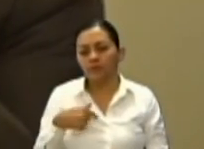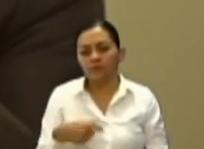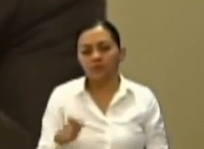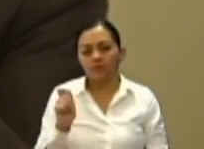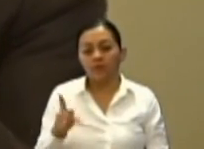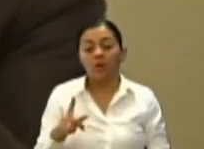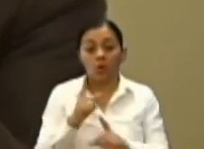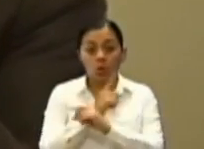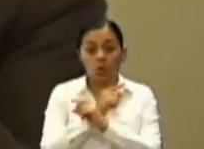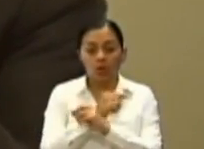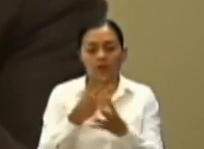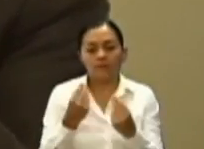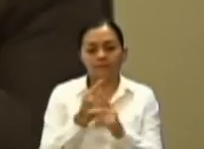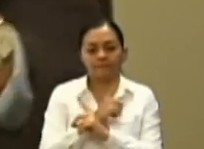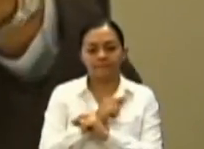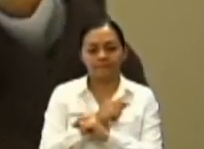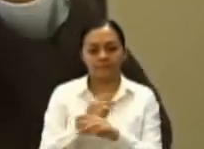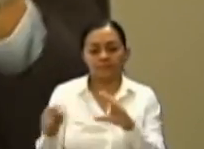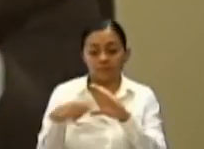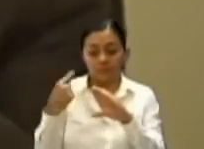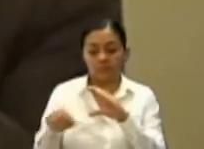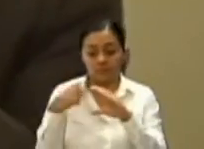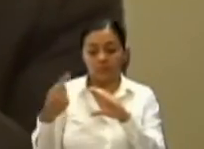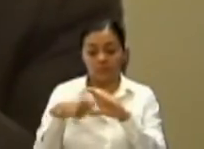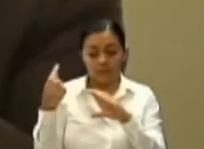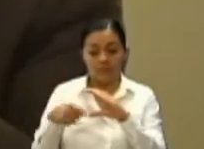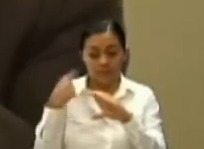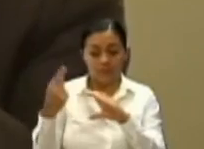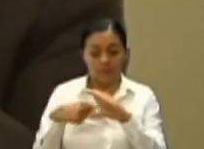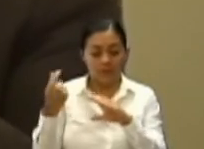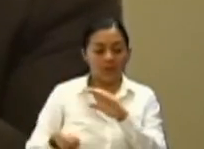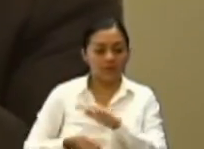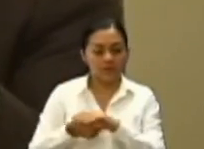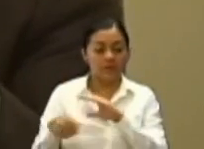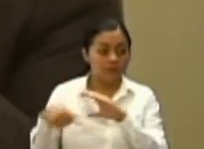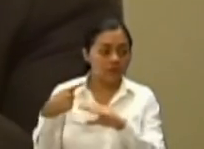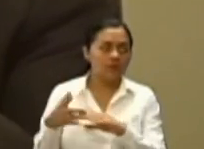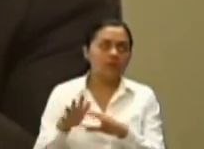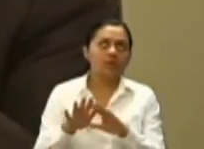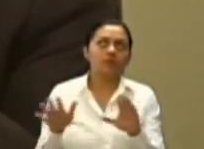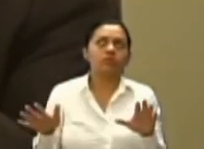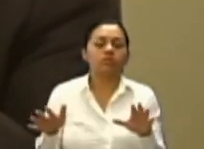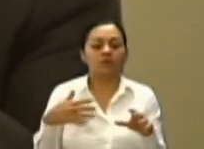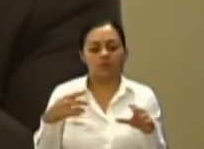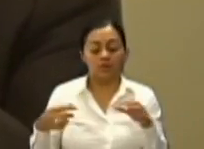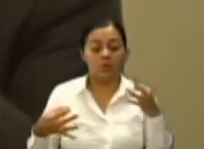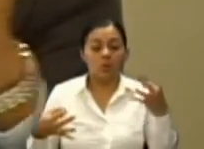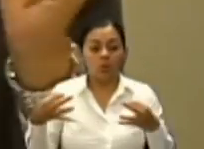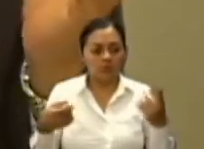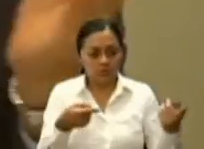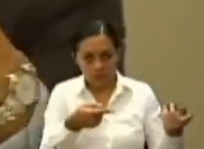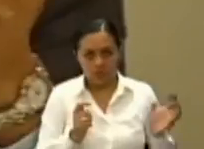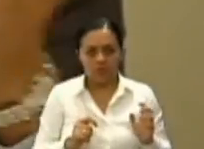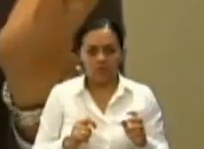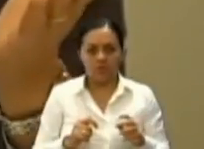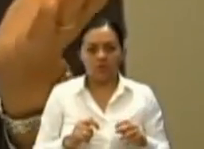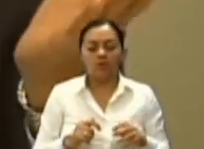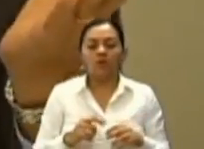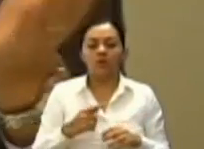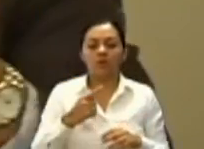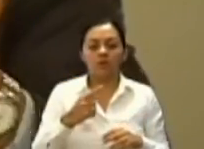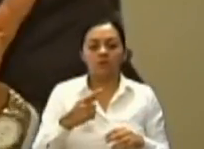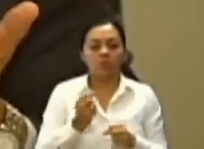la gente de estafado por terranova de los ortega eso está judicial izado barato me reprochan que yo